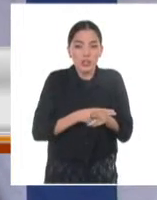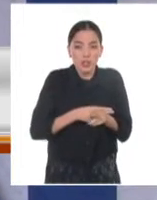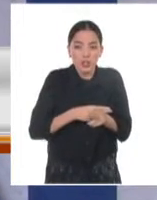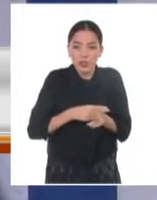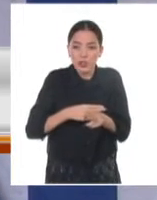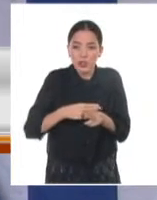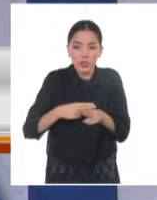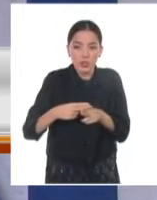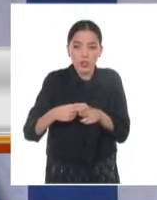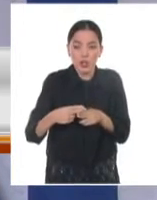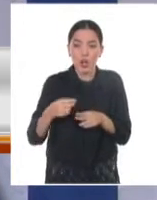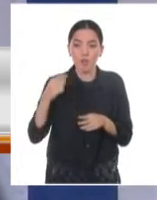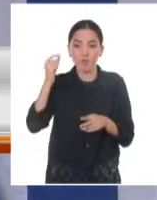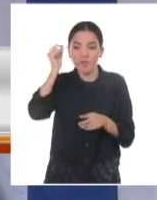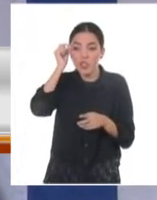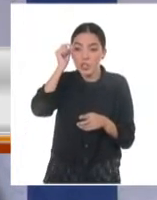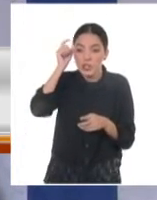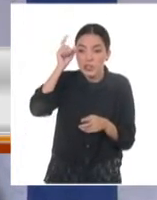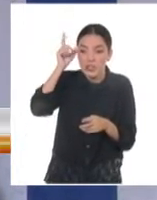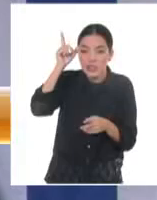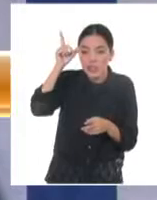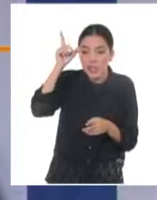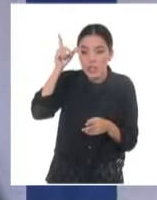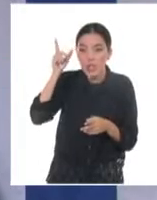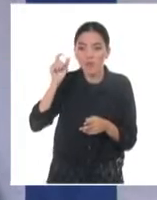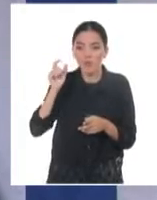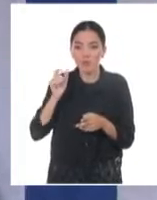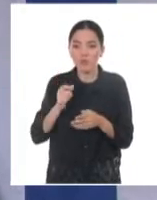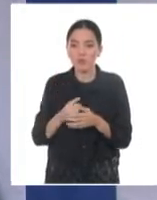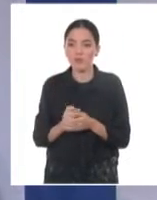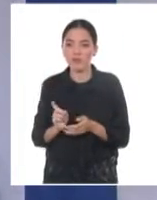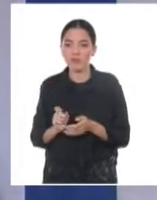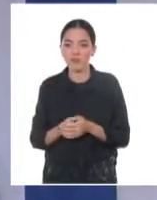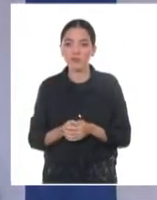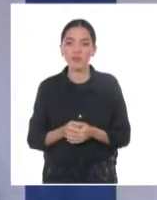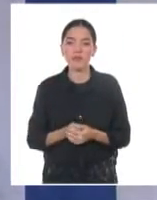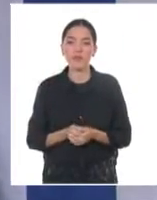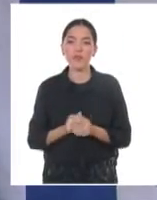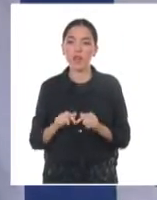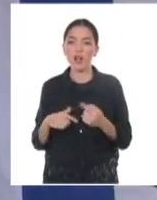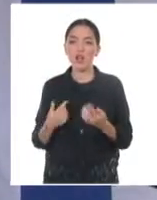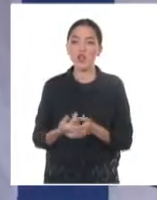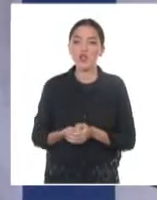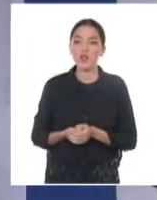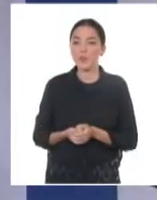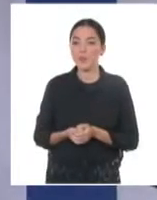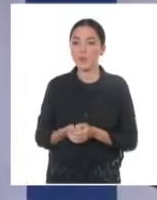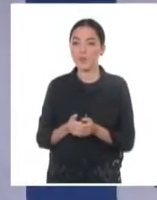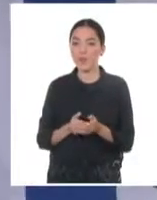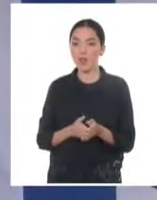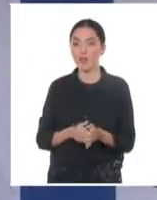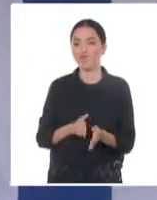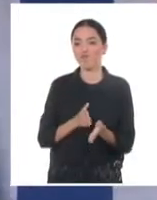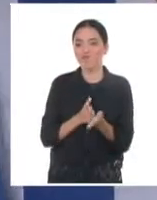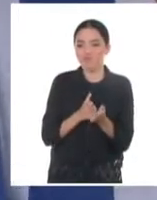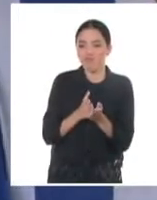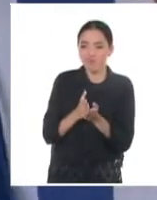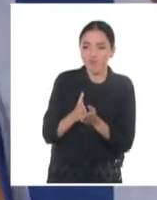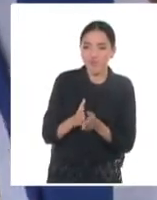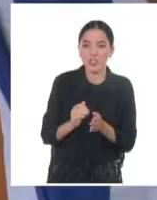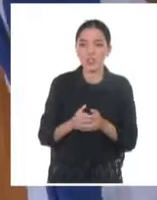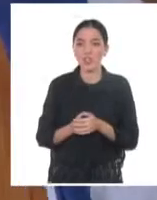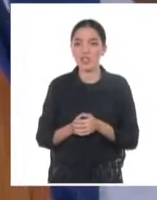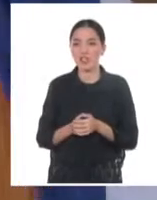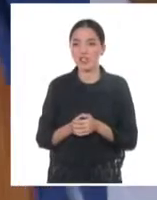Leal desarrolló como concepción de la restauración y también todo lo que le da por su padre. Entonces